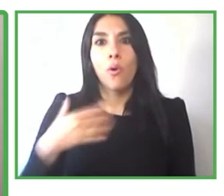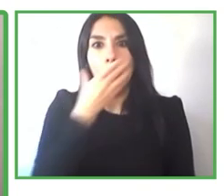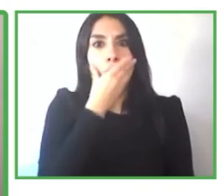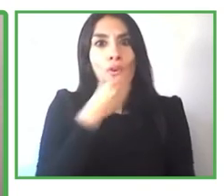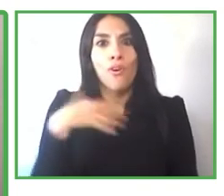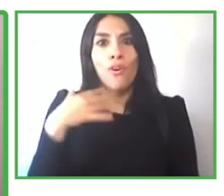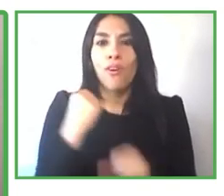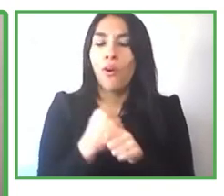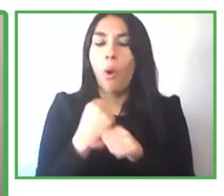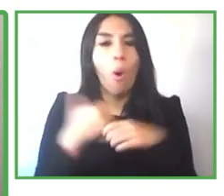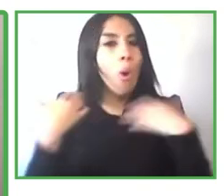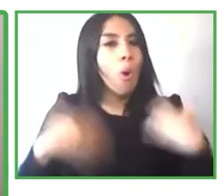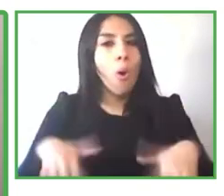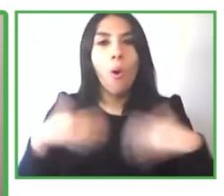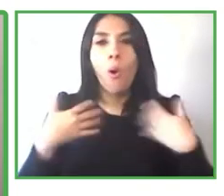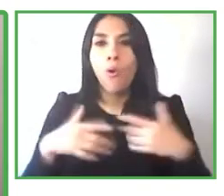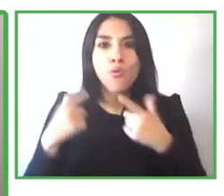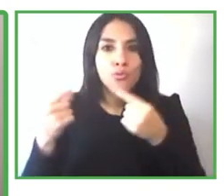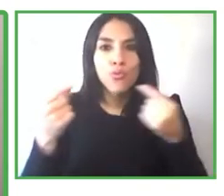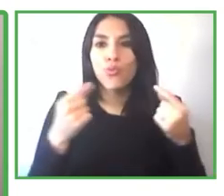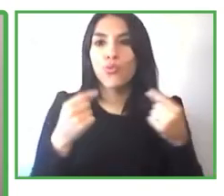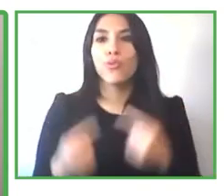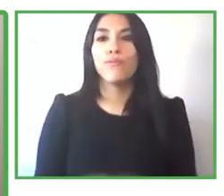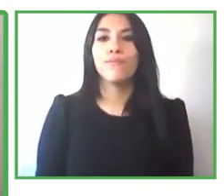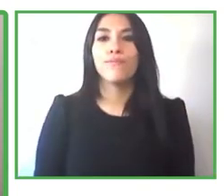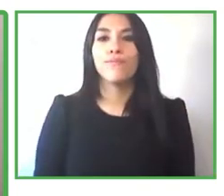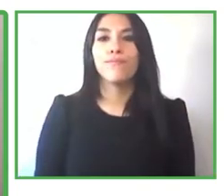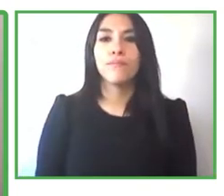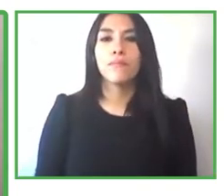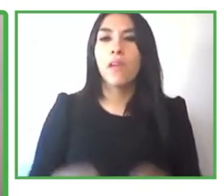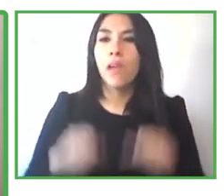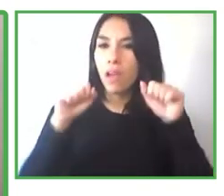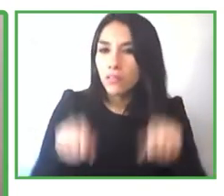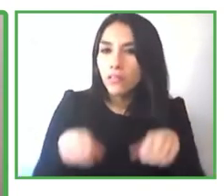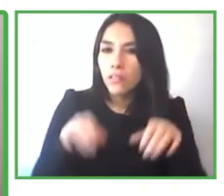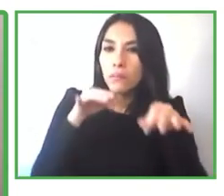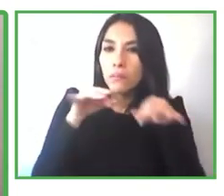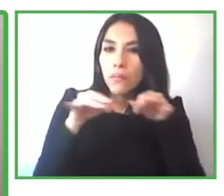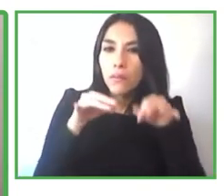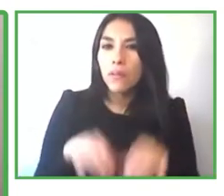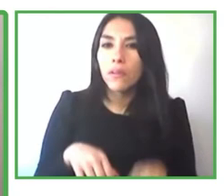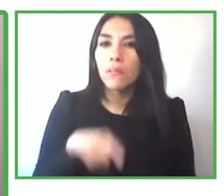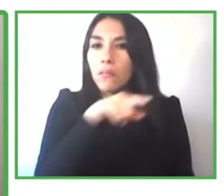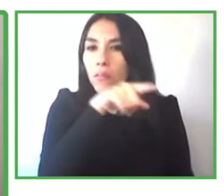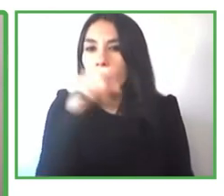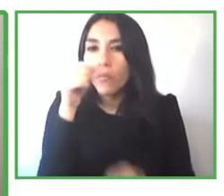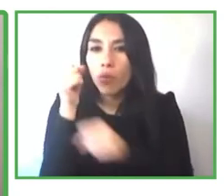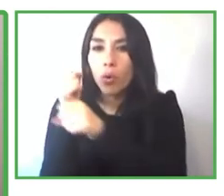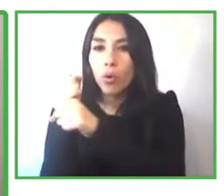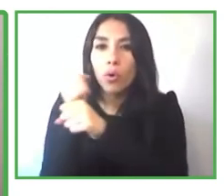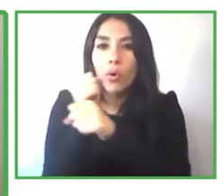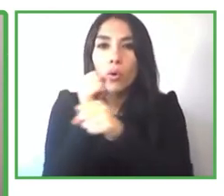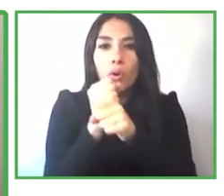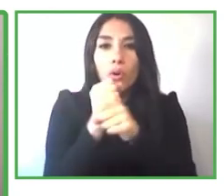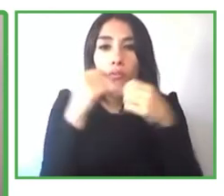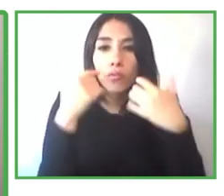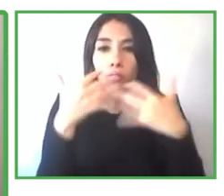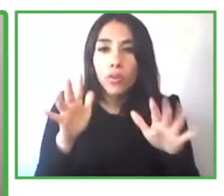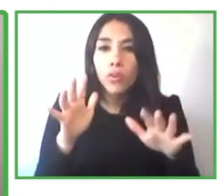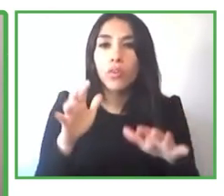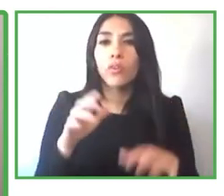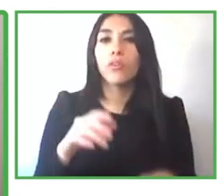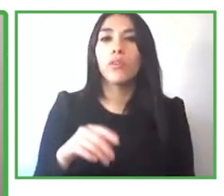nos pudieras contar un poco acerca del tipo de trabajo que has hecho en EY y lo complejos que han sido.